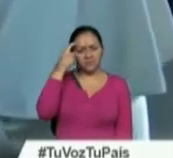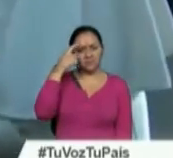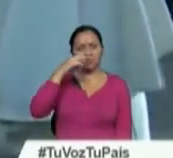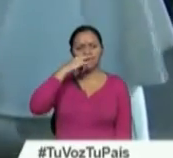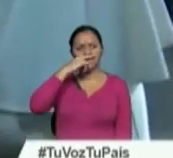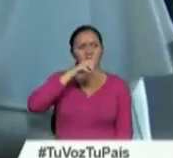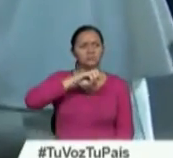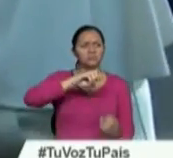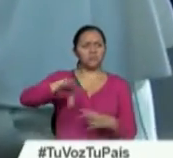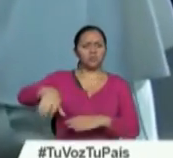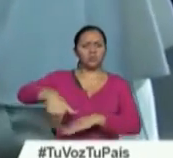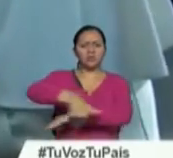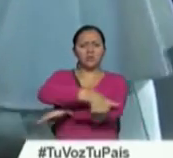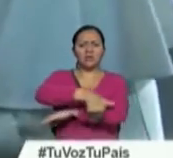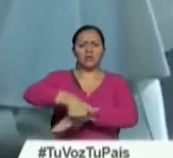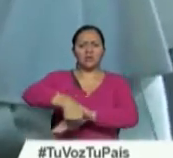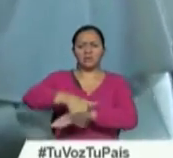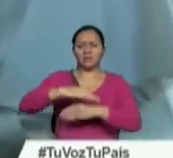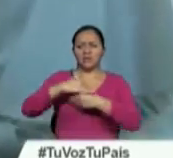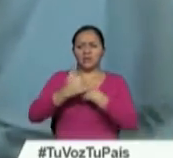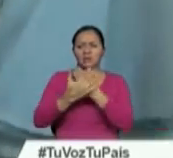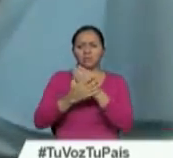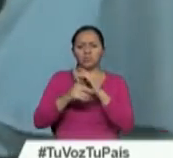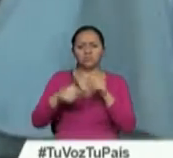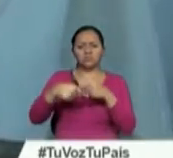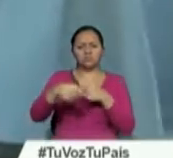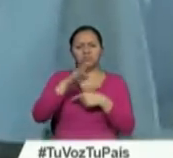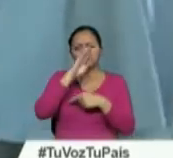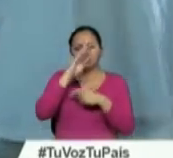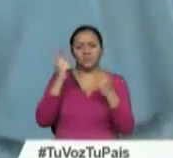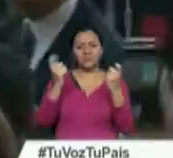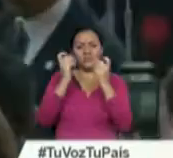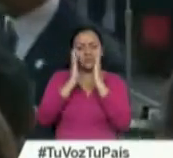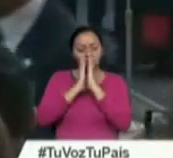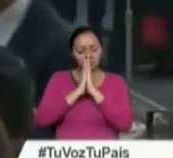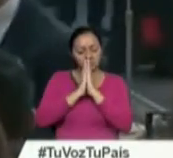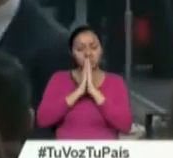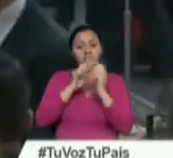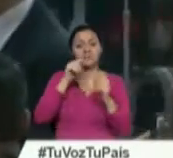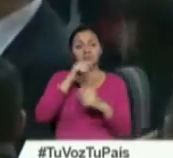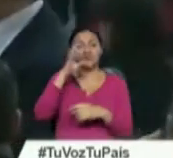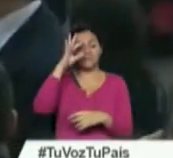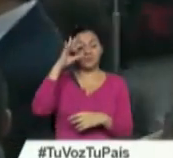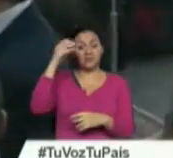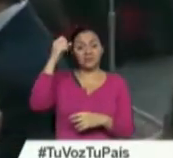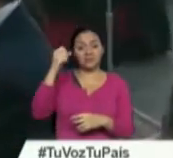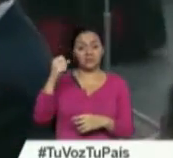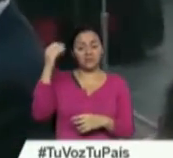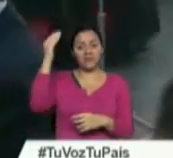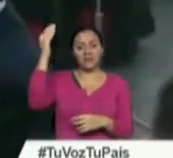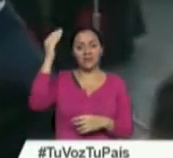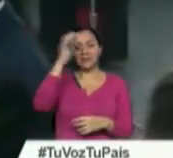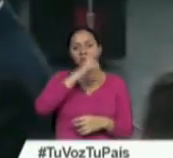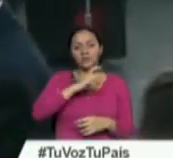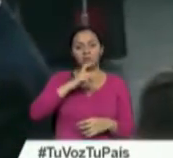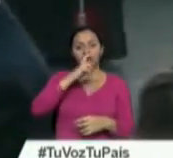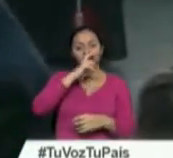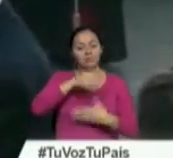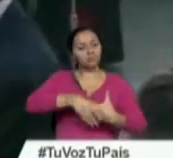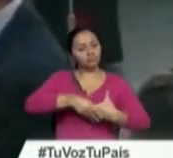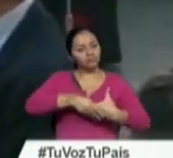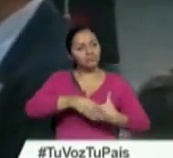abandonados y los explotados durante la festividad de la Inmaculada. El pontífice fue recibido por la alcaldesa de Roma a su llegada a la Plaza de